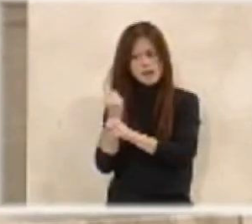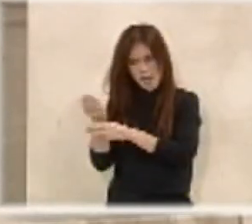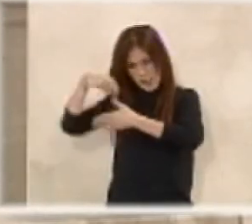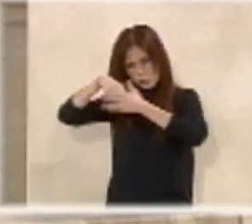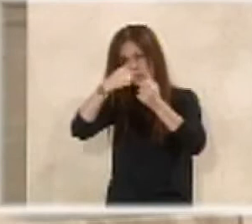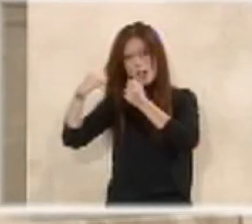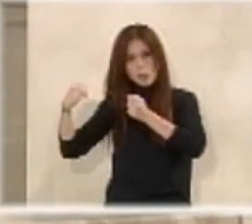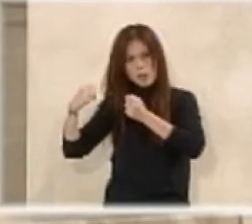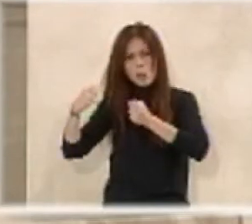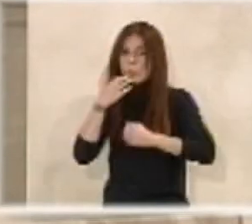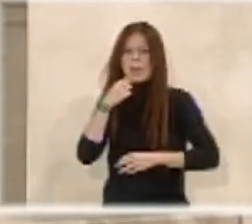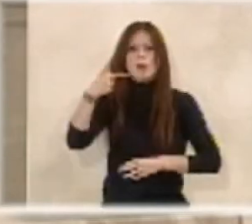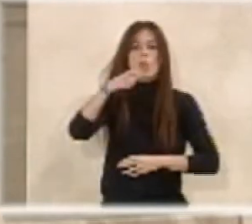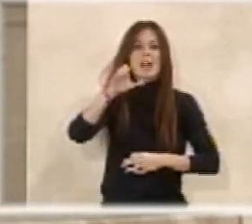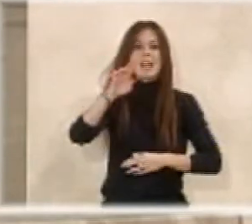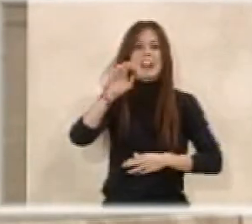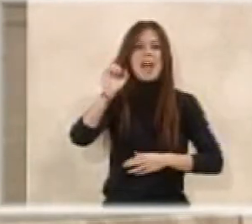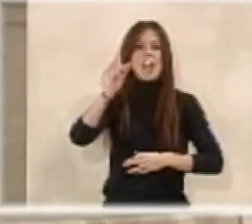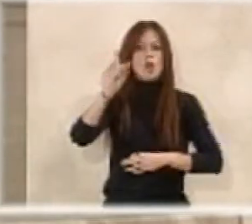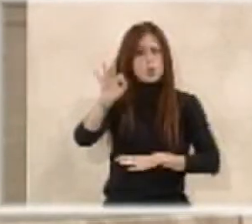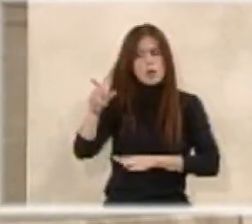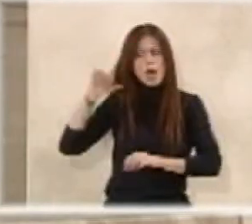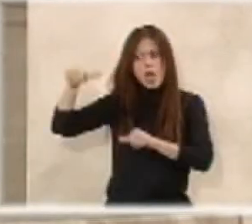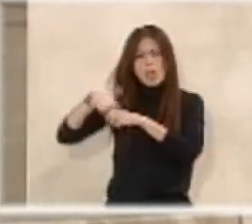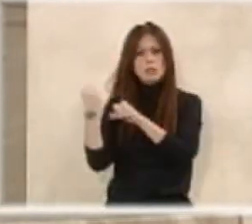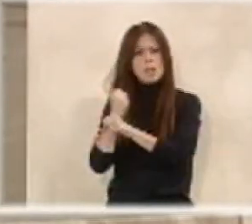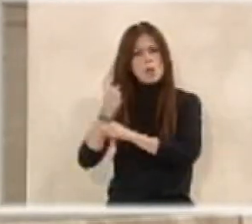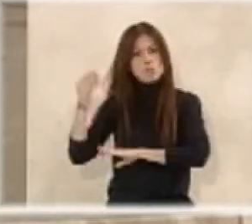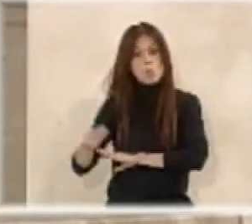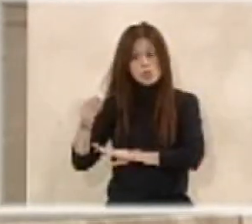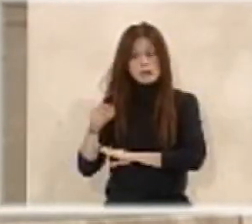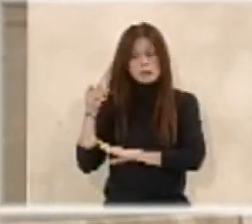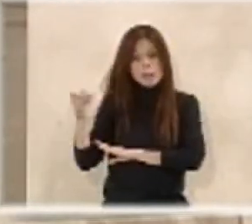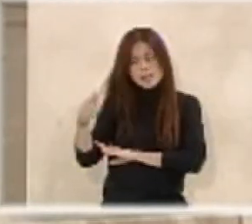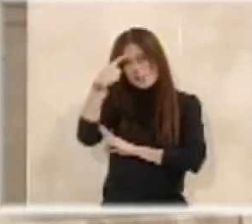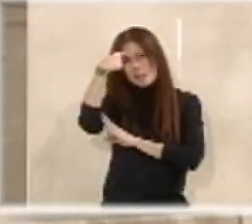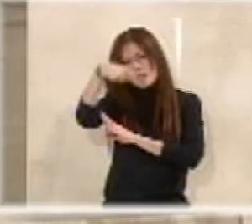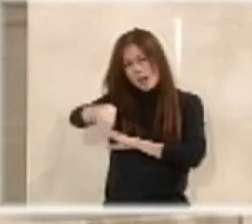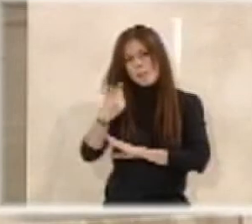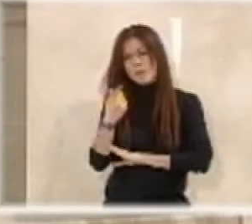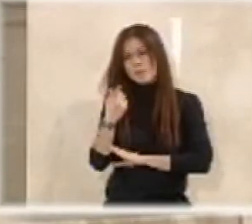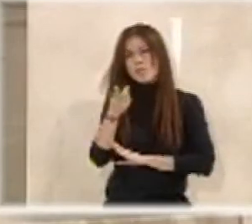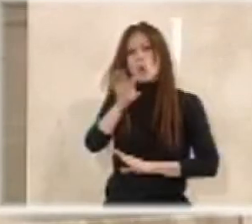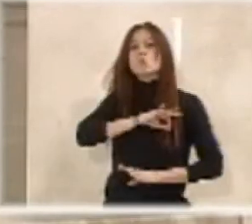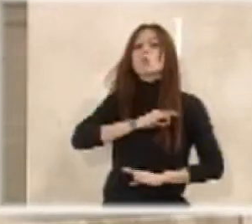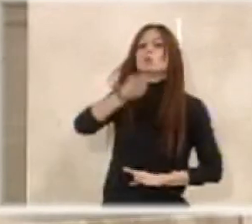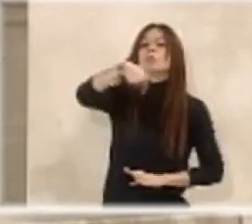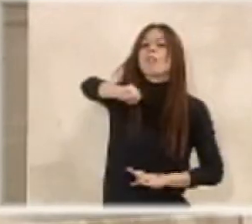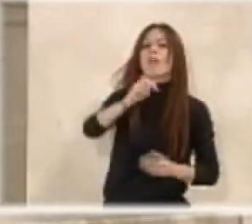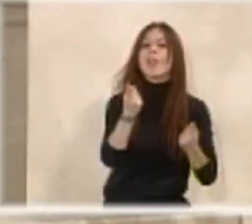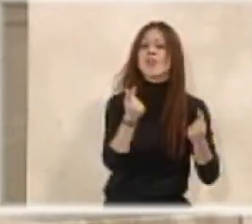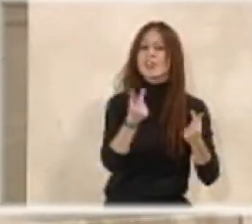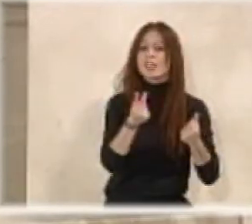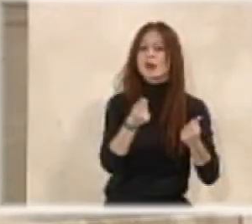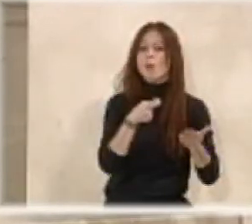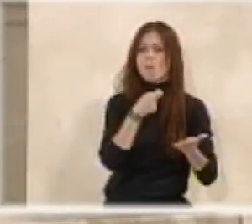y hay que mencionar a Gerardo, ha hecho un gran trabajo y es que ha sabido ahorrar el dinero que ustedes